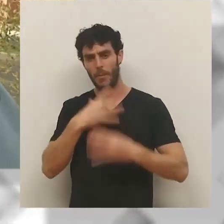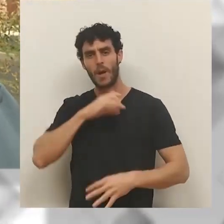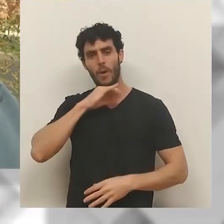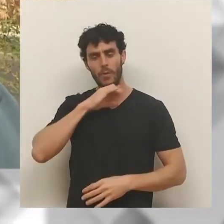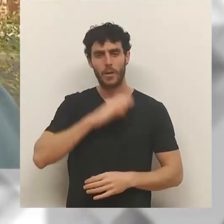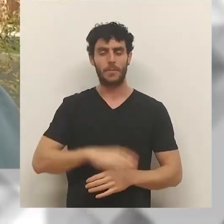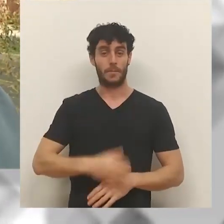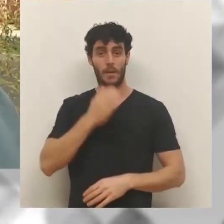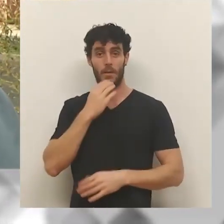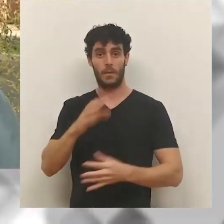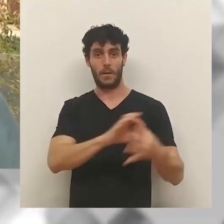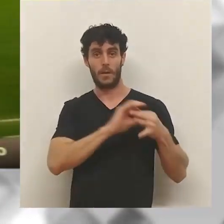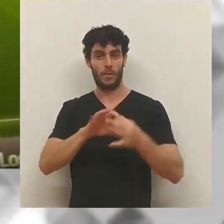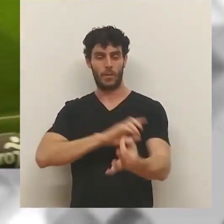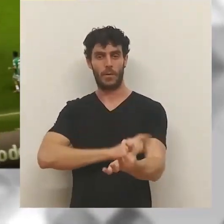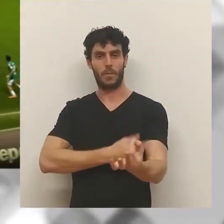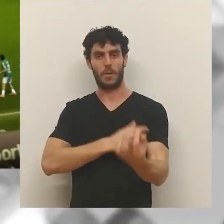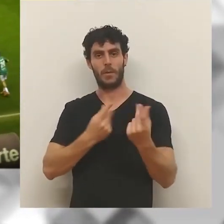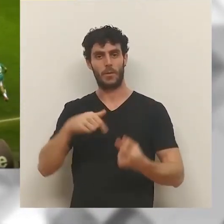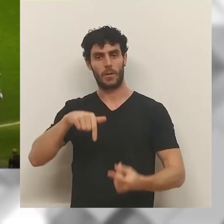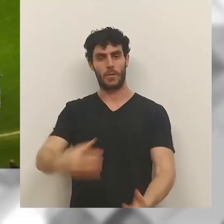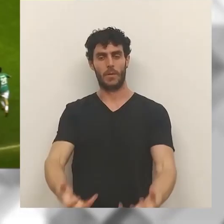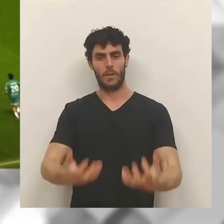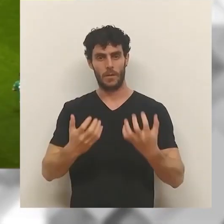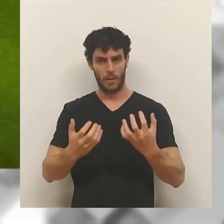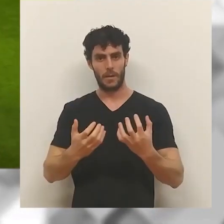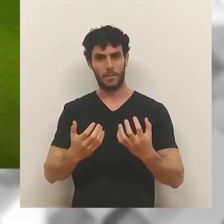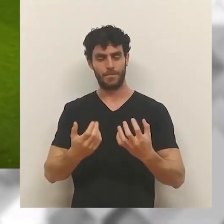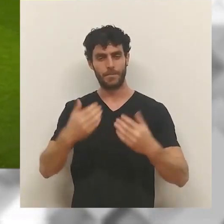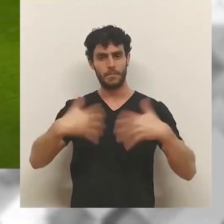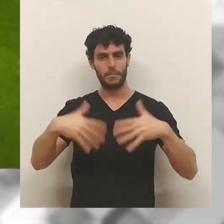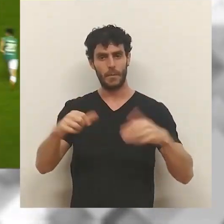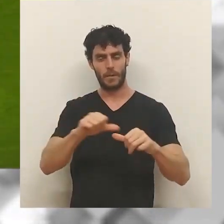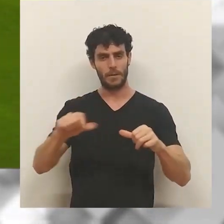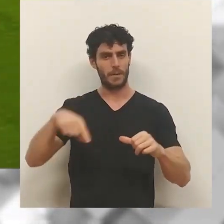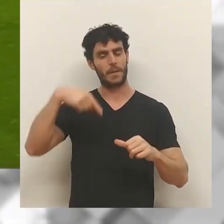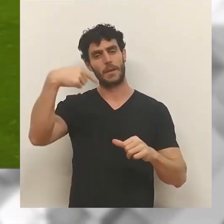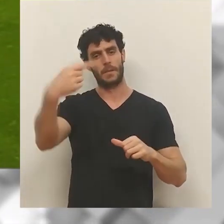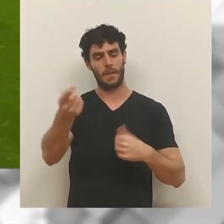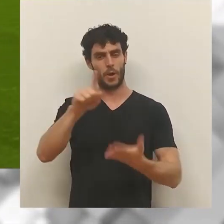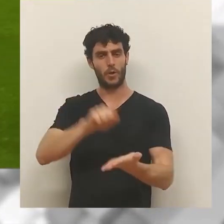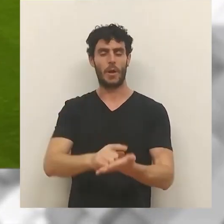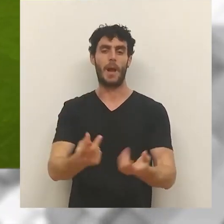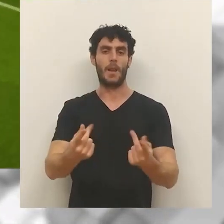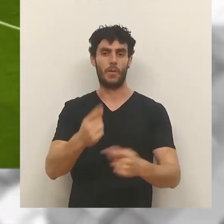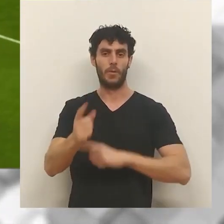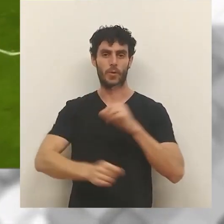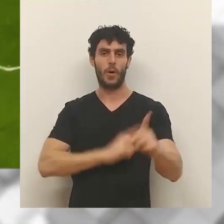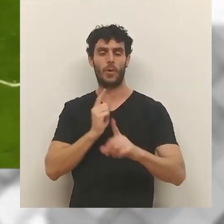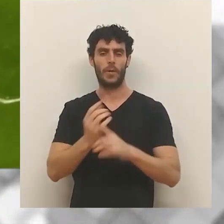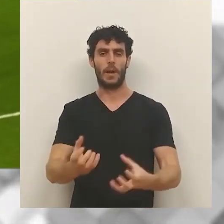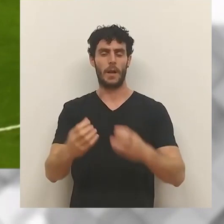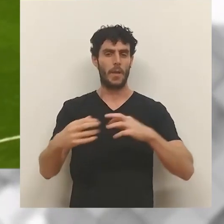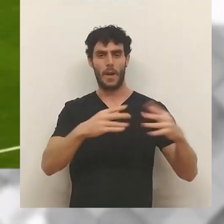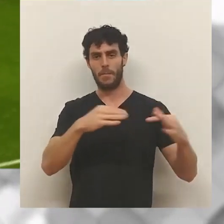chicos están trabajando bien, estamos contentos. Si la Unión Deportiva Logroñés gana hoy se medirá el próximo miércoles y de